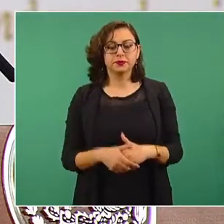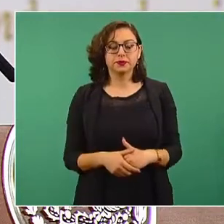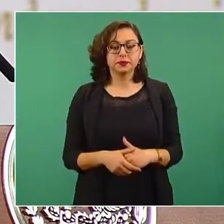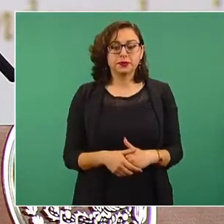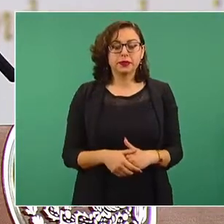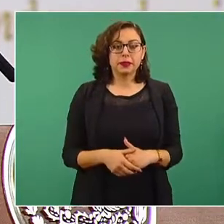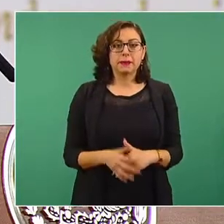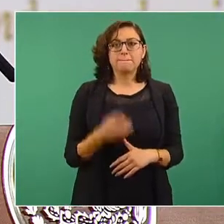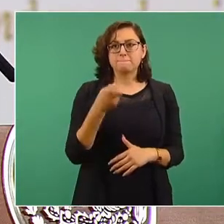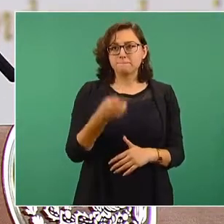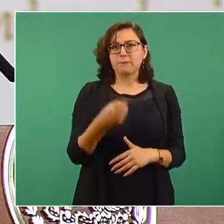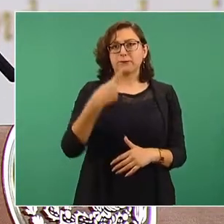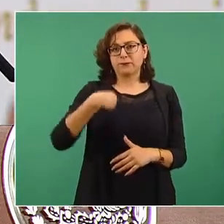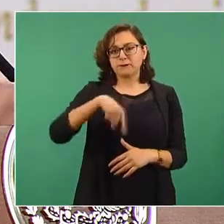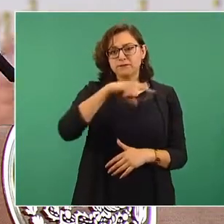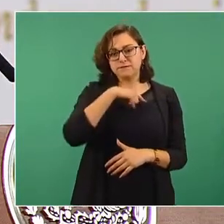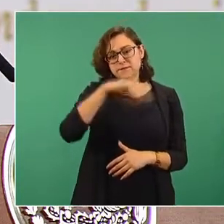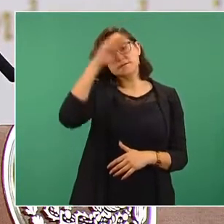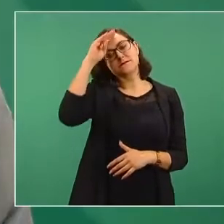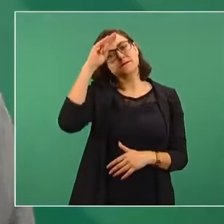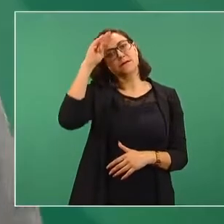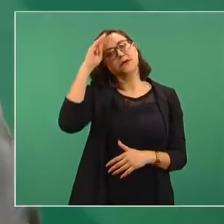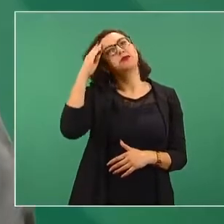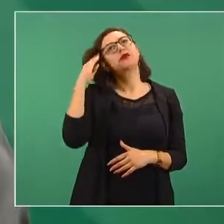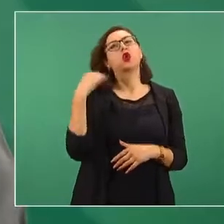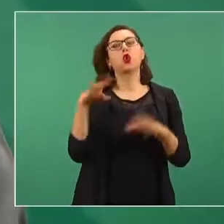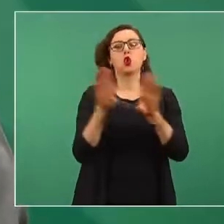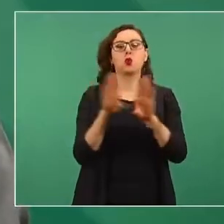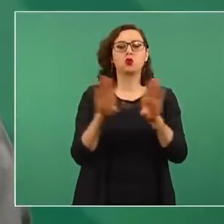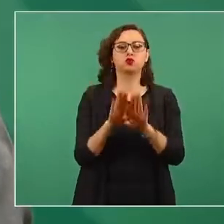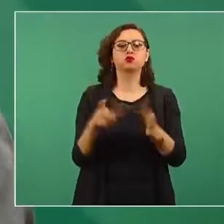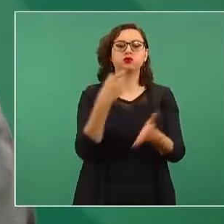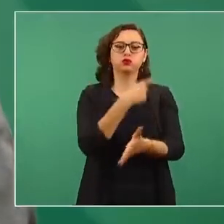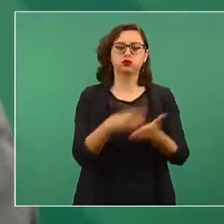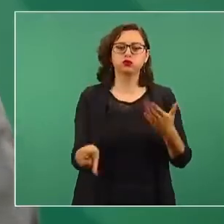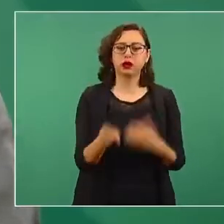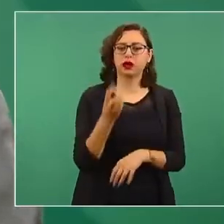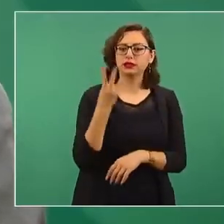compra de las tres embarcaciones